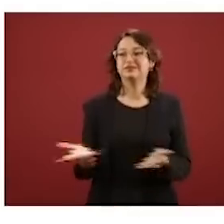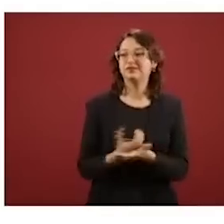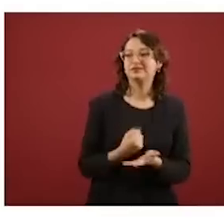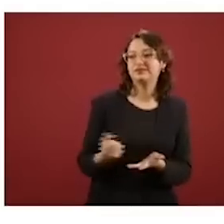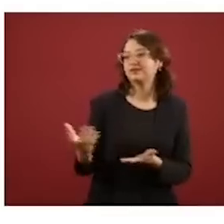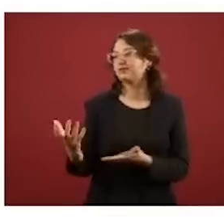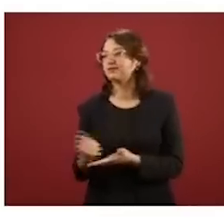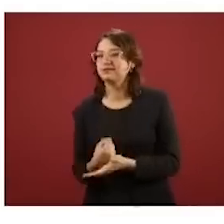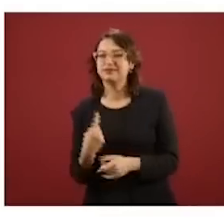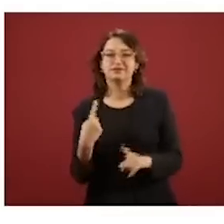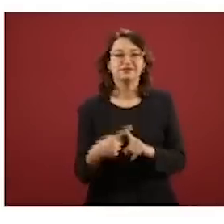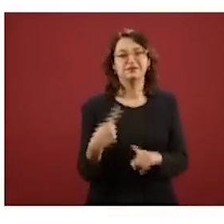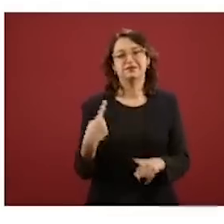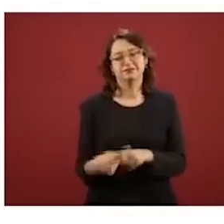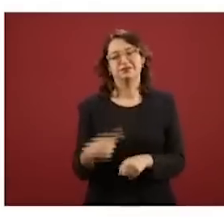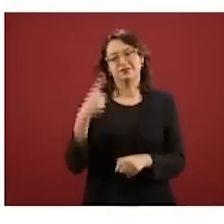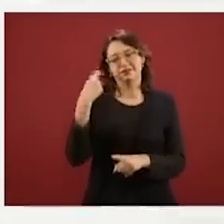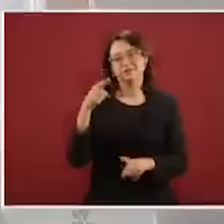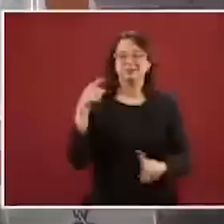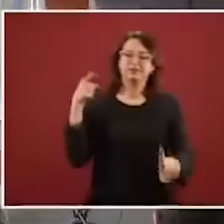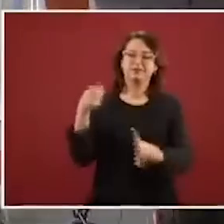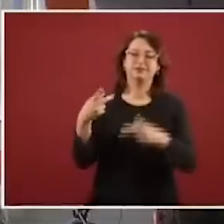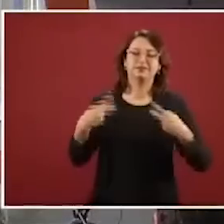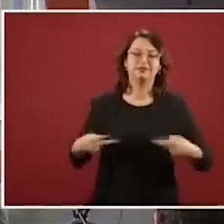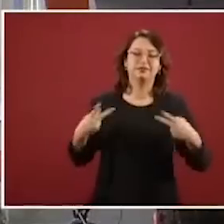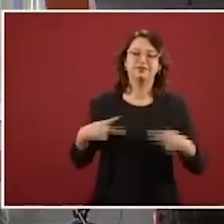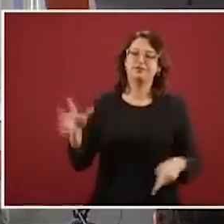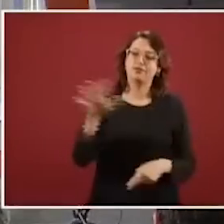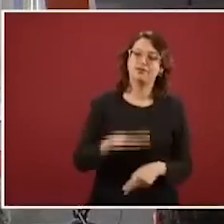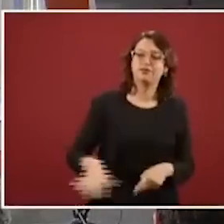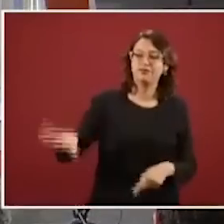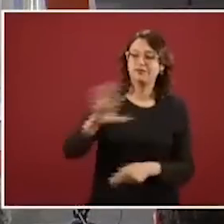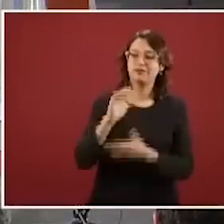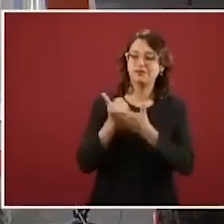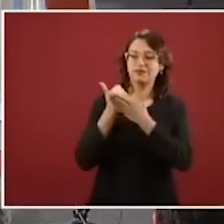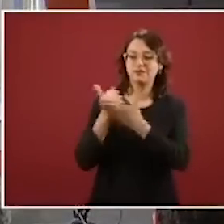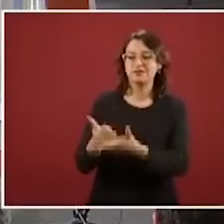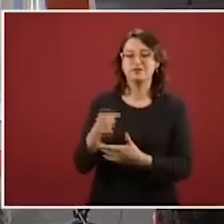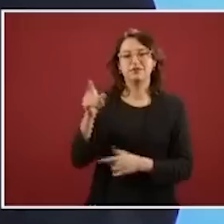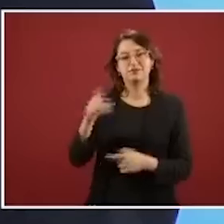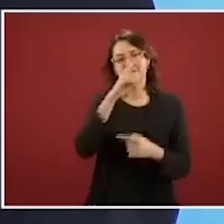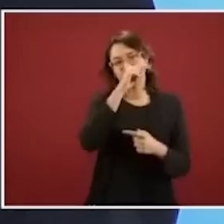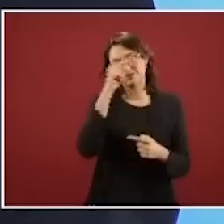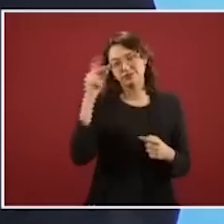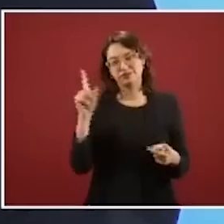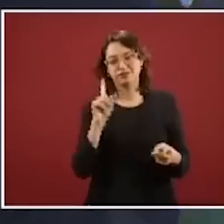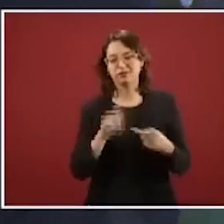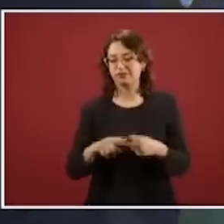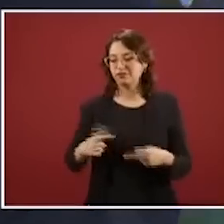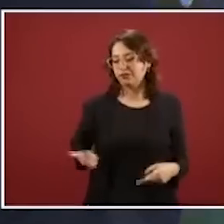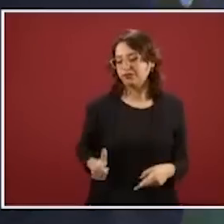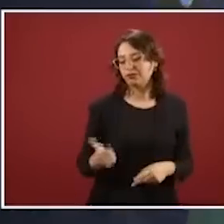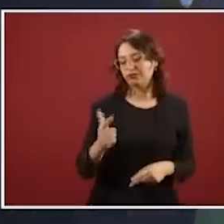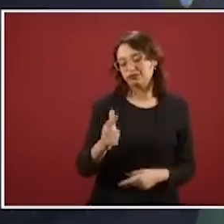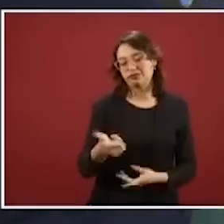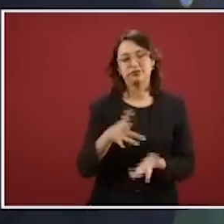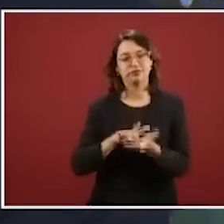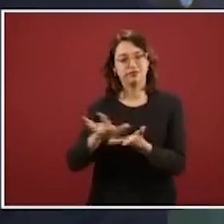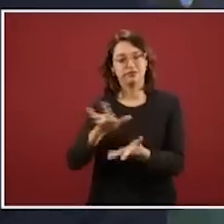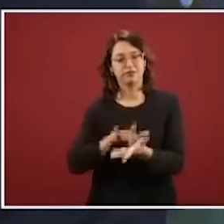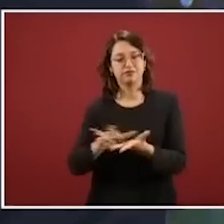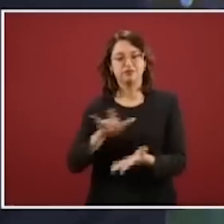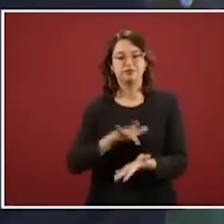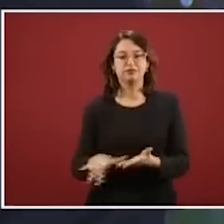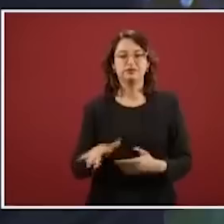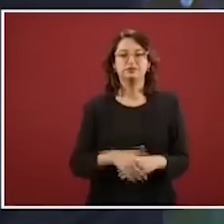para estos fines sociales, para esas causas justas, para los caminos de Nayarit en la Yesca, para el camino de Atarje en Guanajuato, que ha